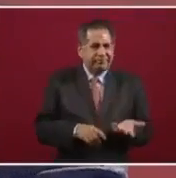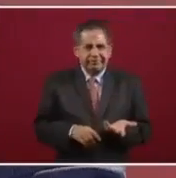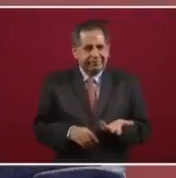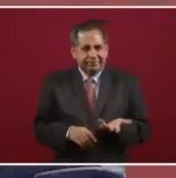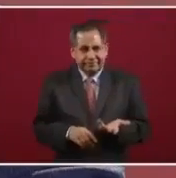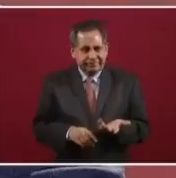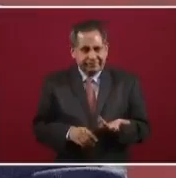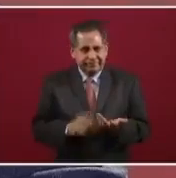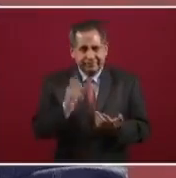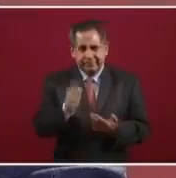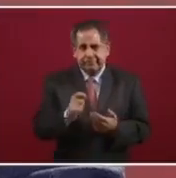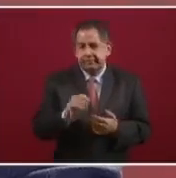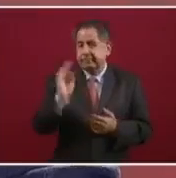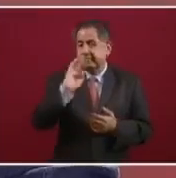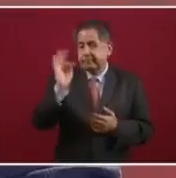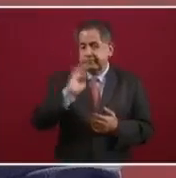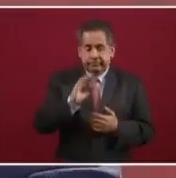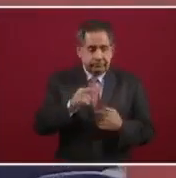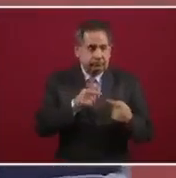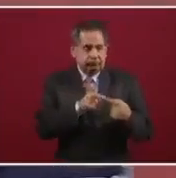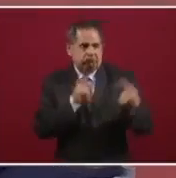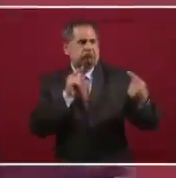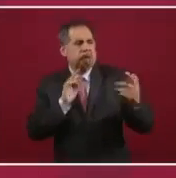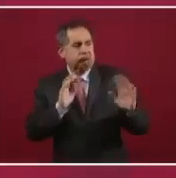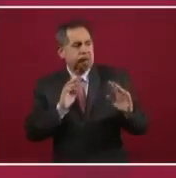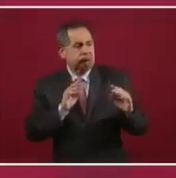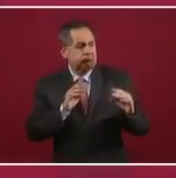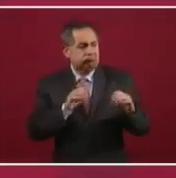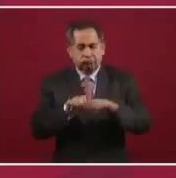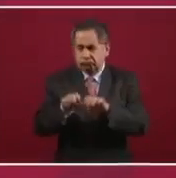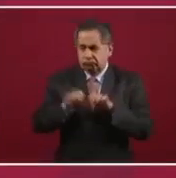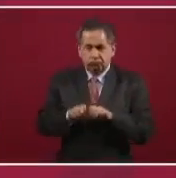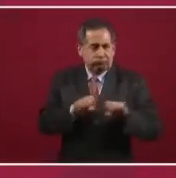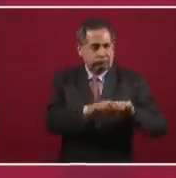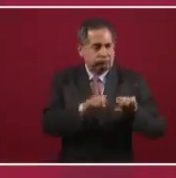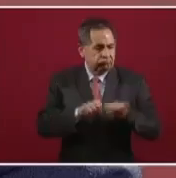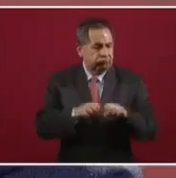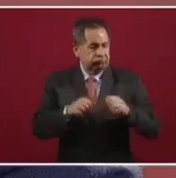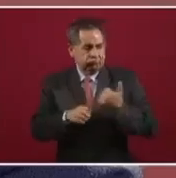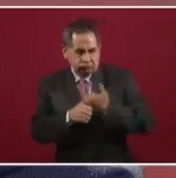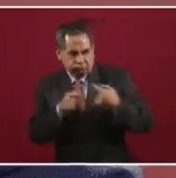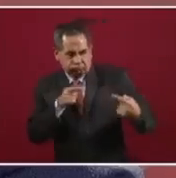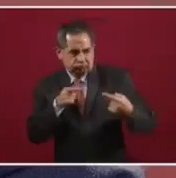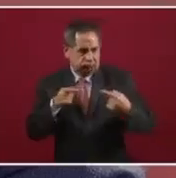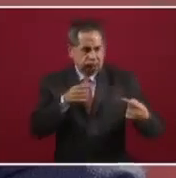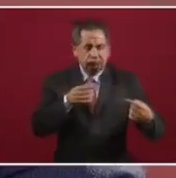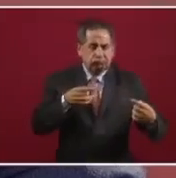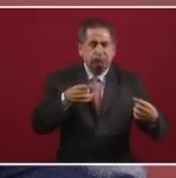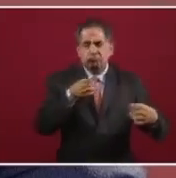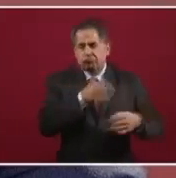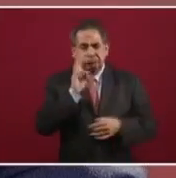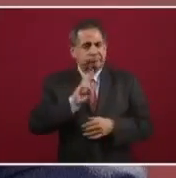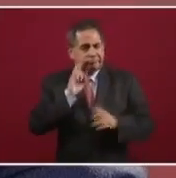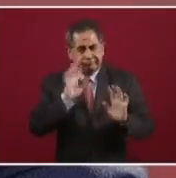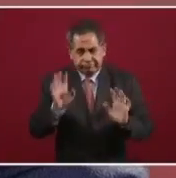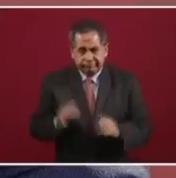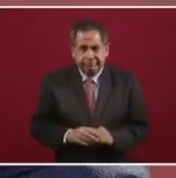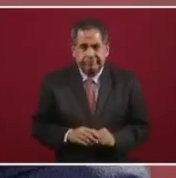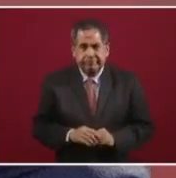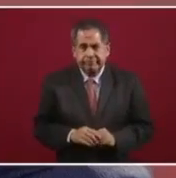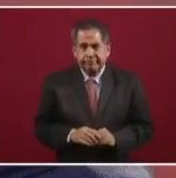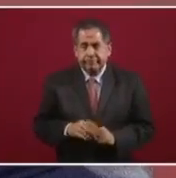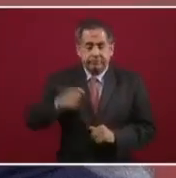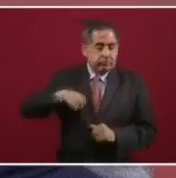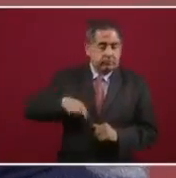sino si acaso como adversarios a vencer. Y que